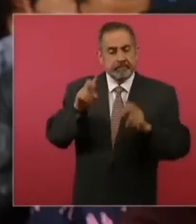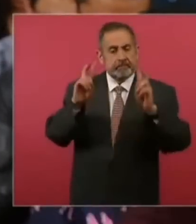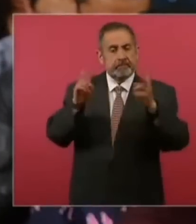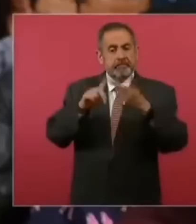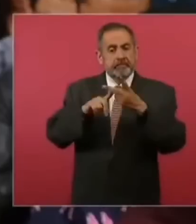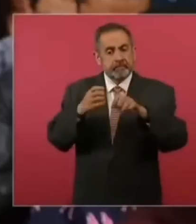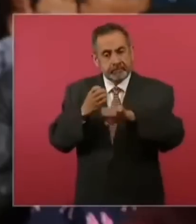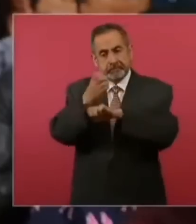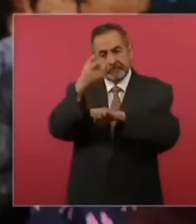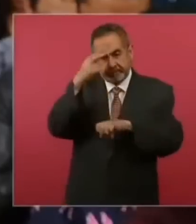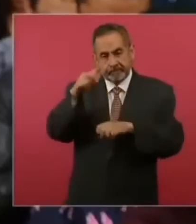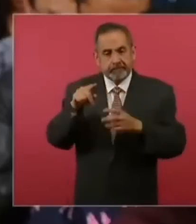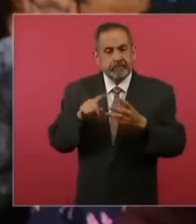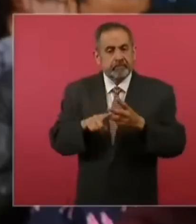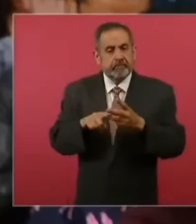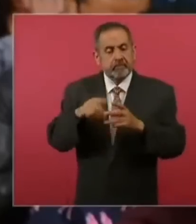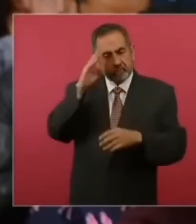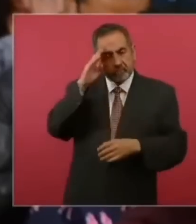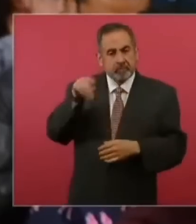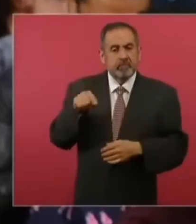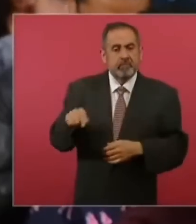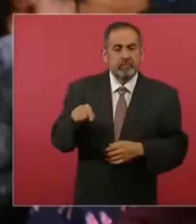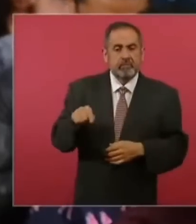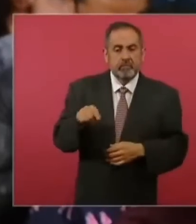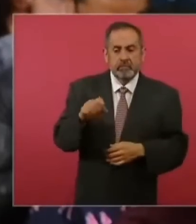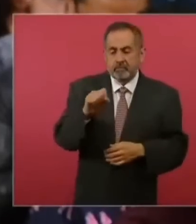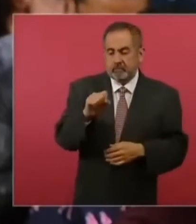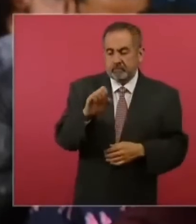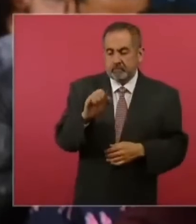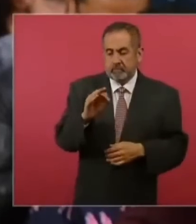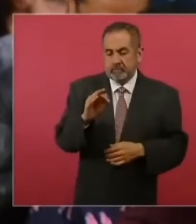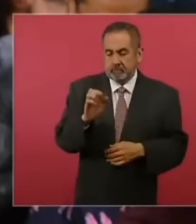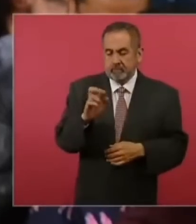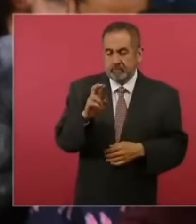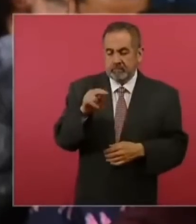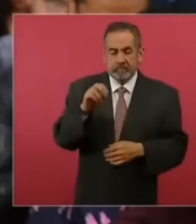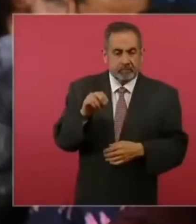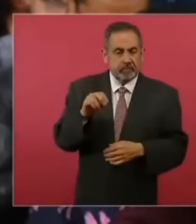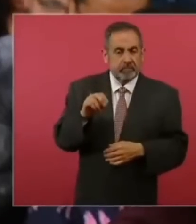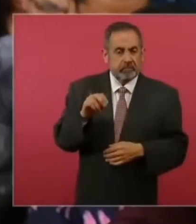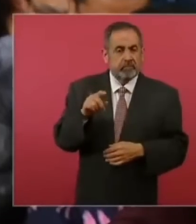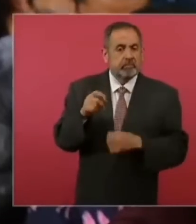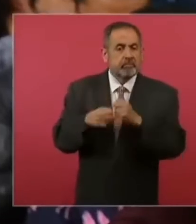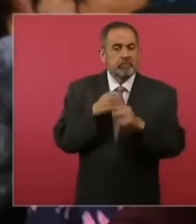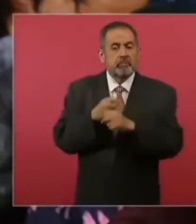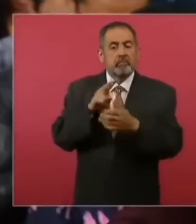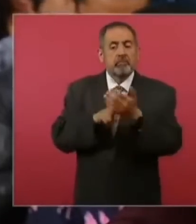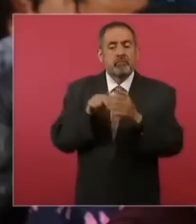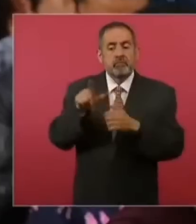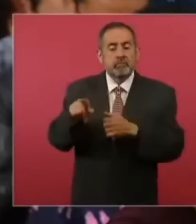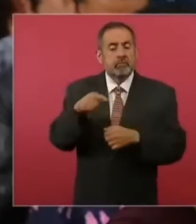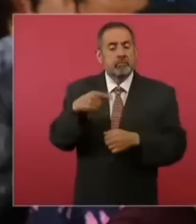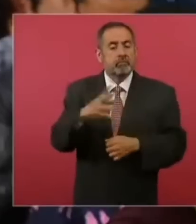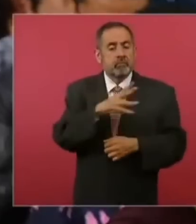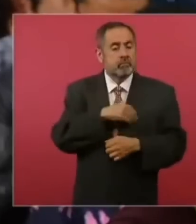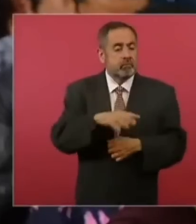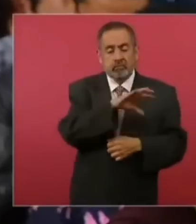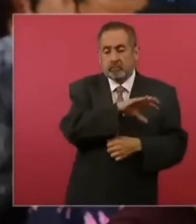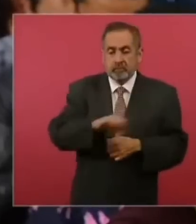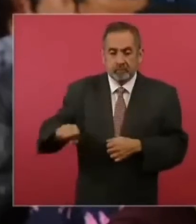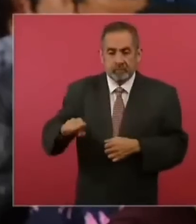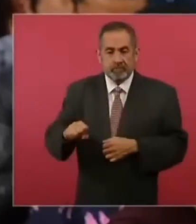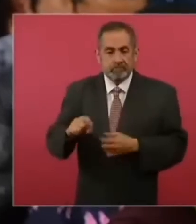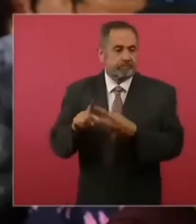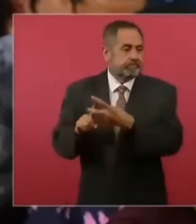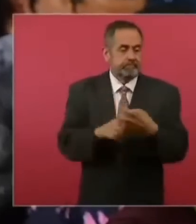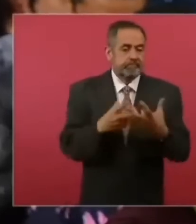del Estado de México, el señor Seferino Domínguez, resulta que en el 2017 secuestran a su hijo, Seferino